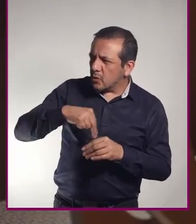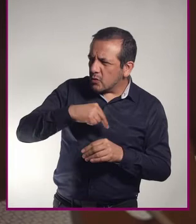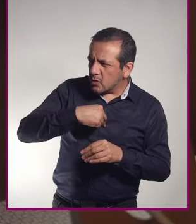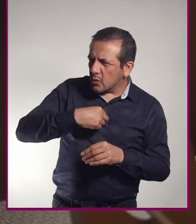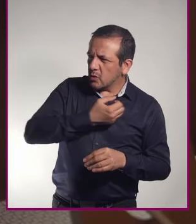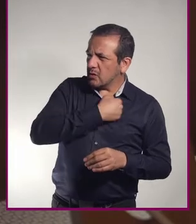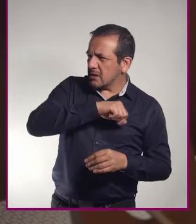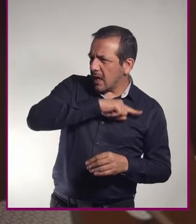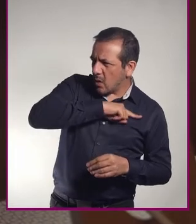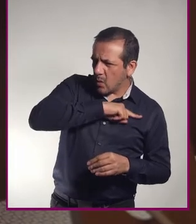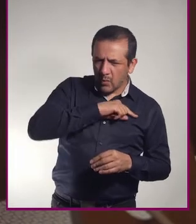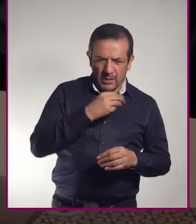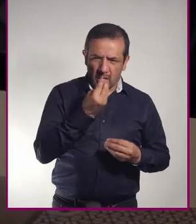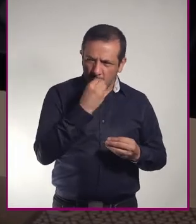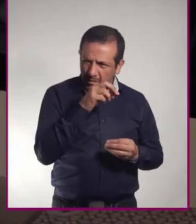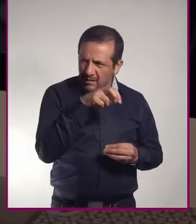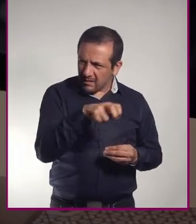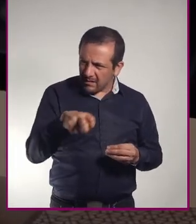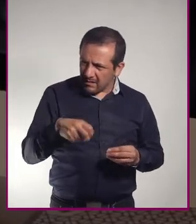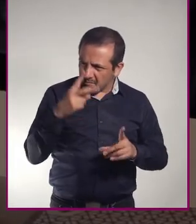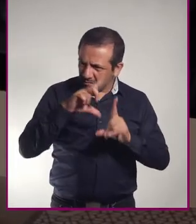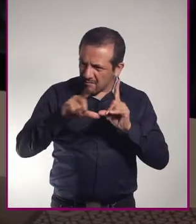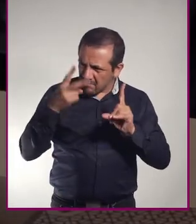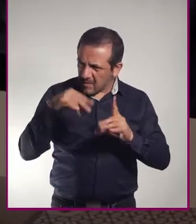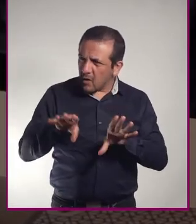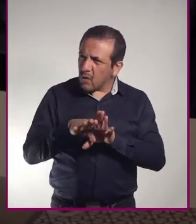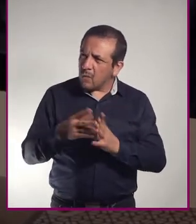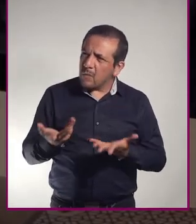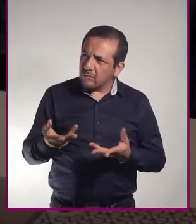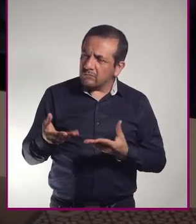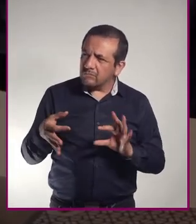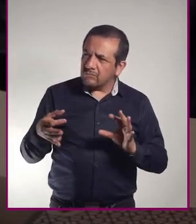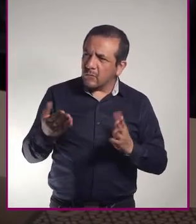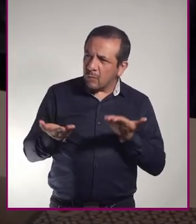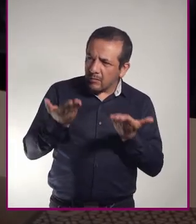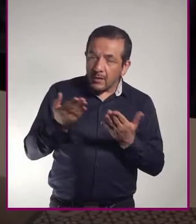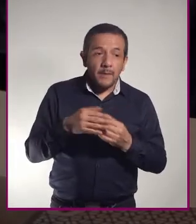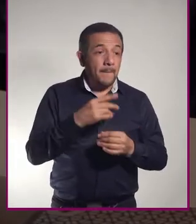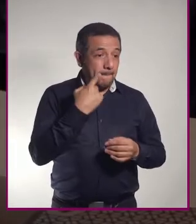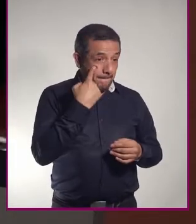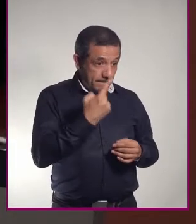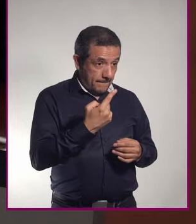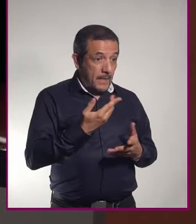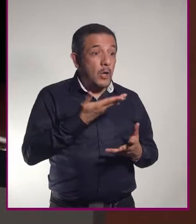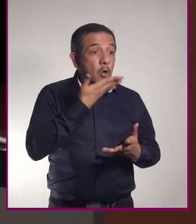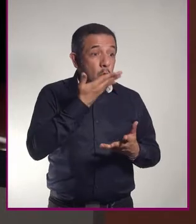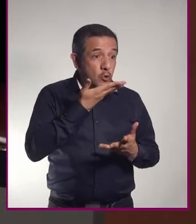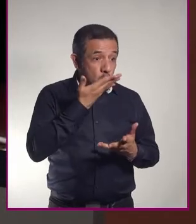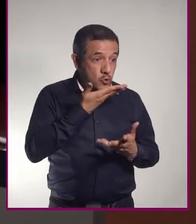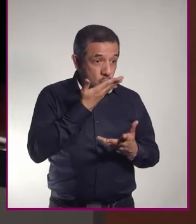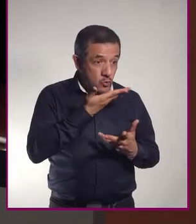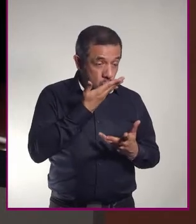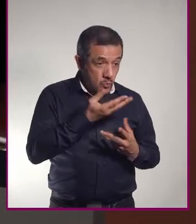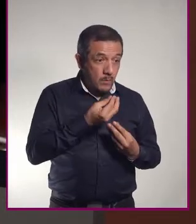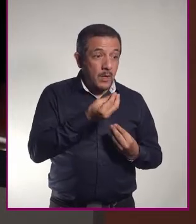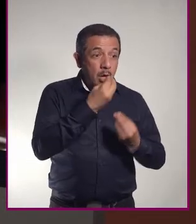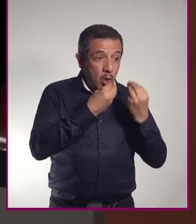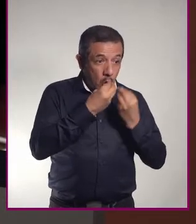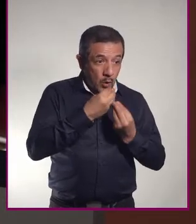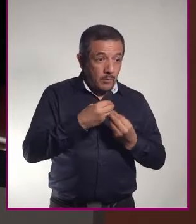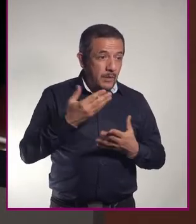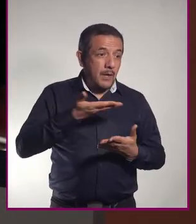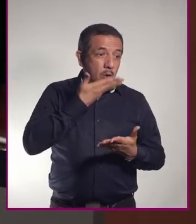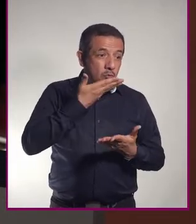con nuestros alimentos típicos? A través de generar platillos tradicionales y obtener la mejor